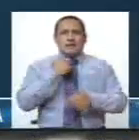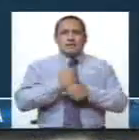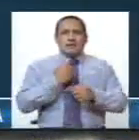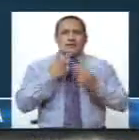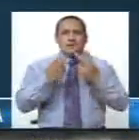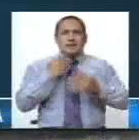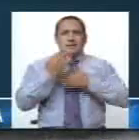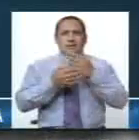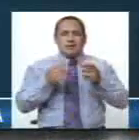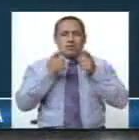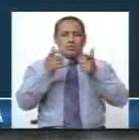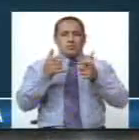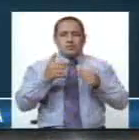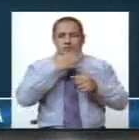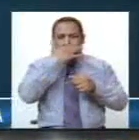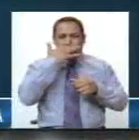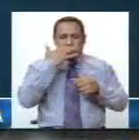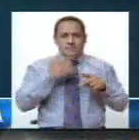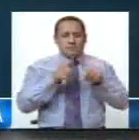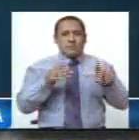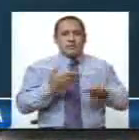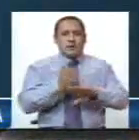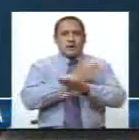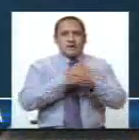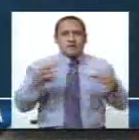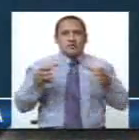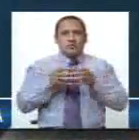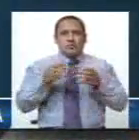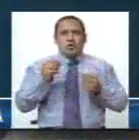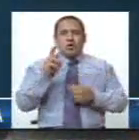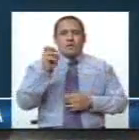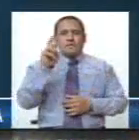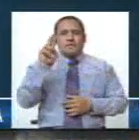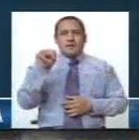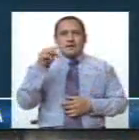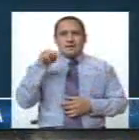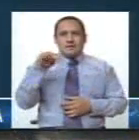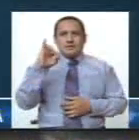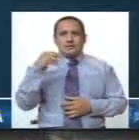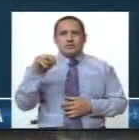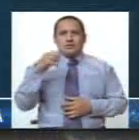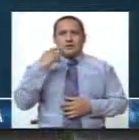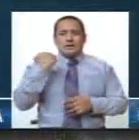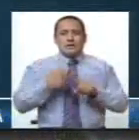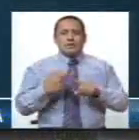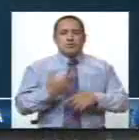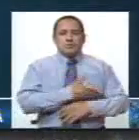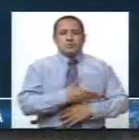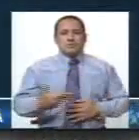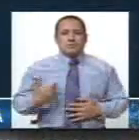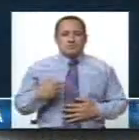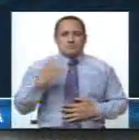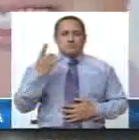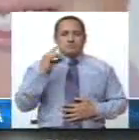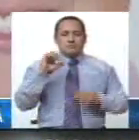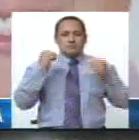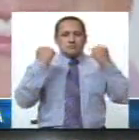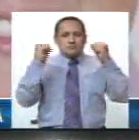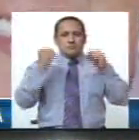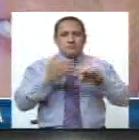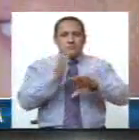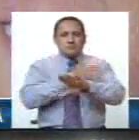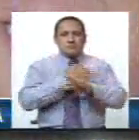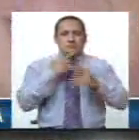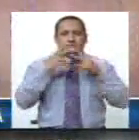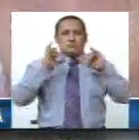como agente de seguridad, pero consiguió a través de Ángel Vera Niño, exgobernador aprista de La Molina en el 2007,